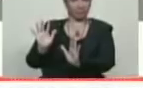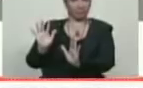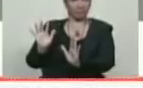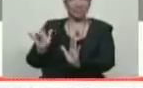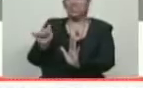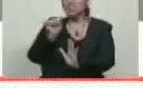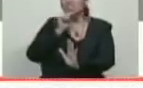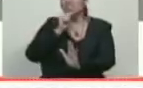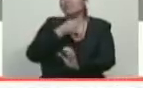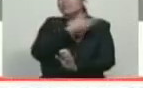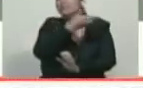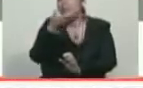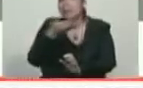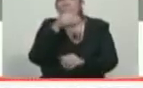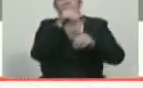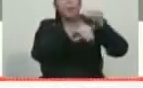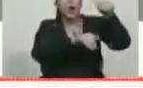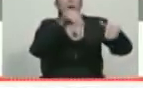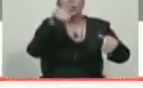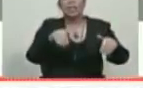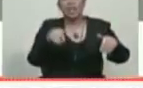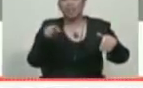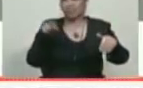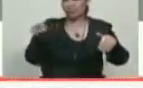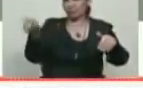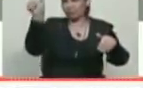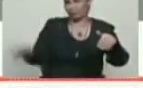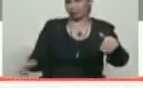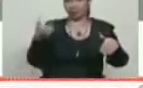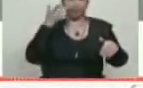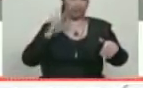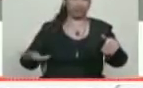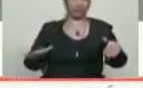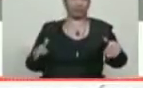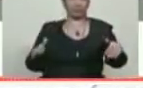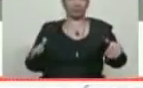¿Quién de ustedes votó por ese mamarracho?